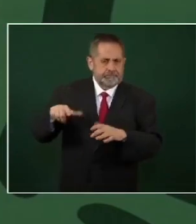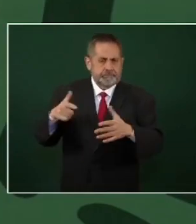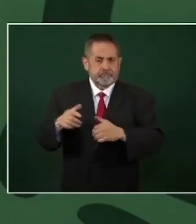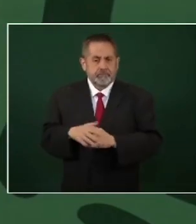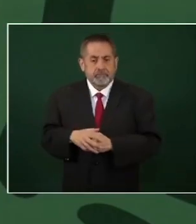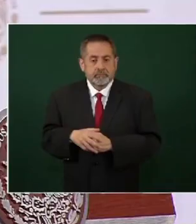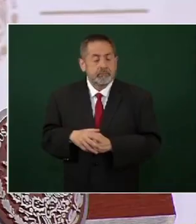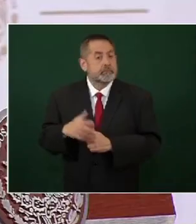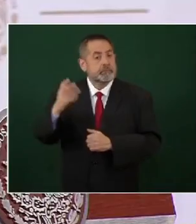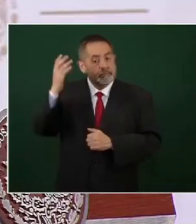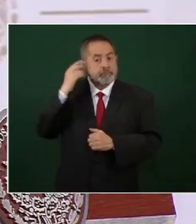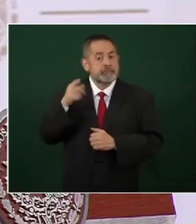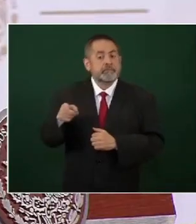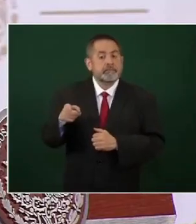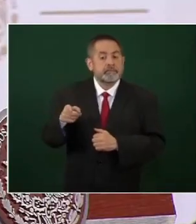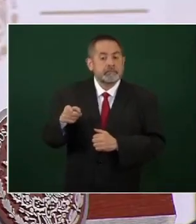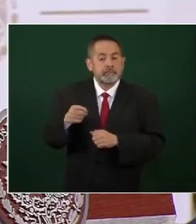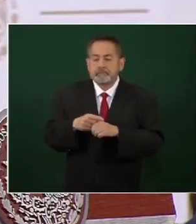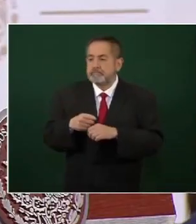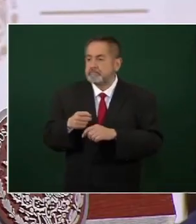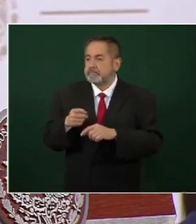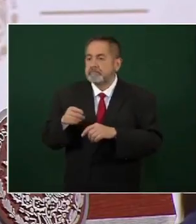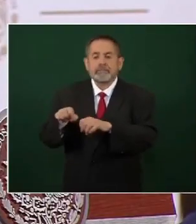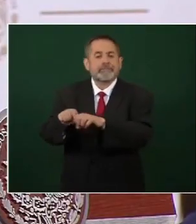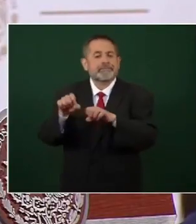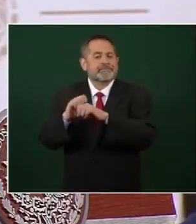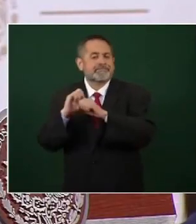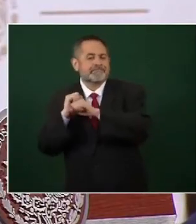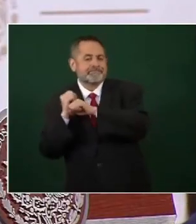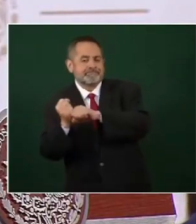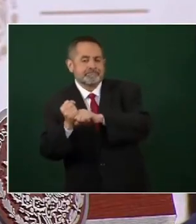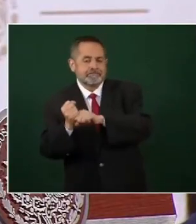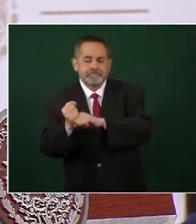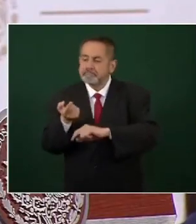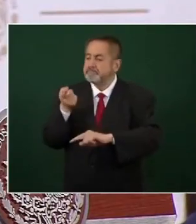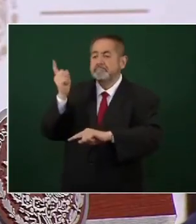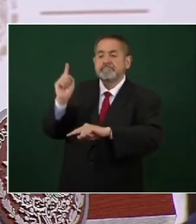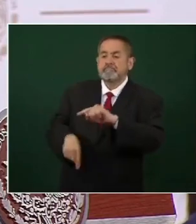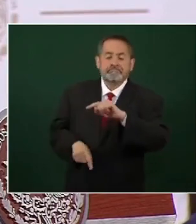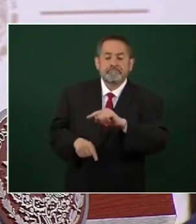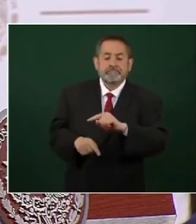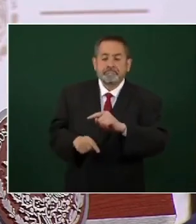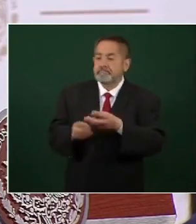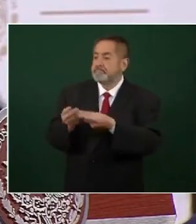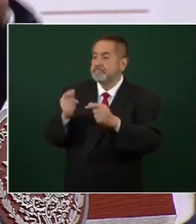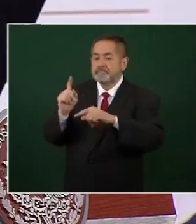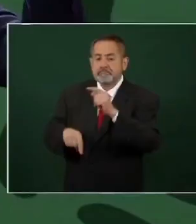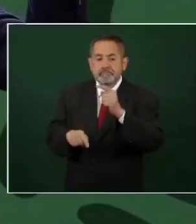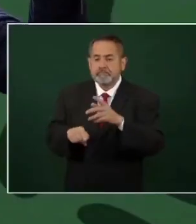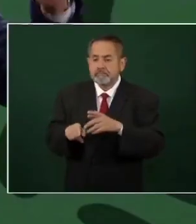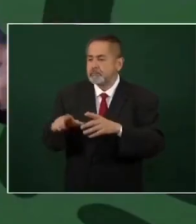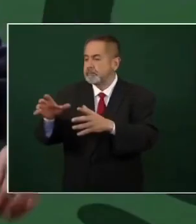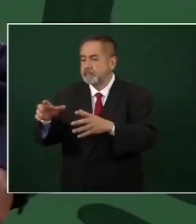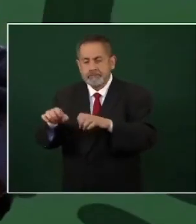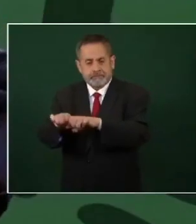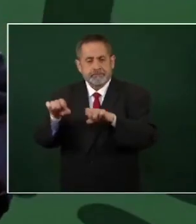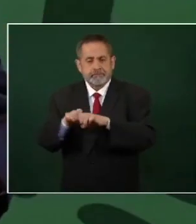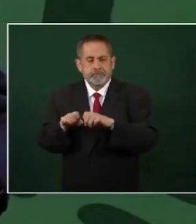los dejaron sin equipo de béisbol de la Liga del Pacífico, vendieron la